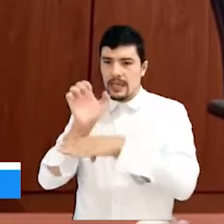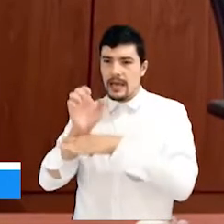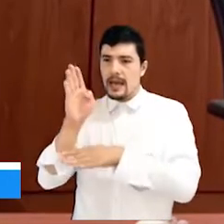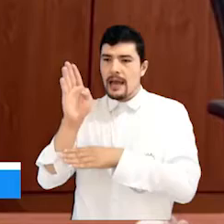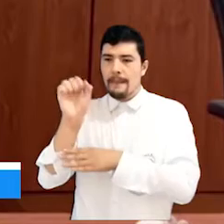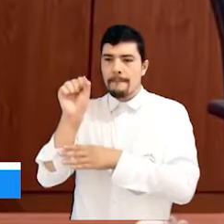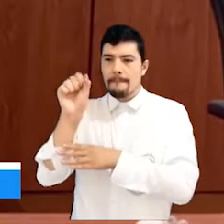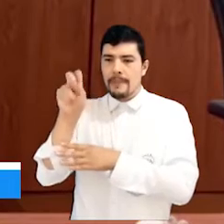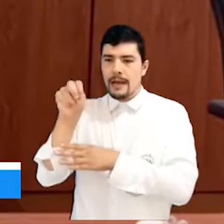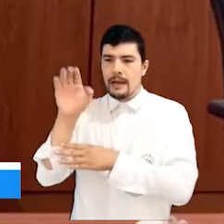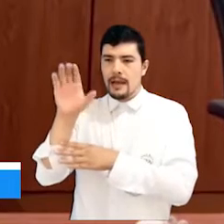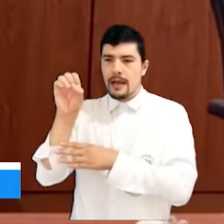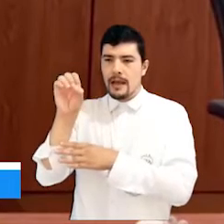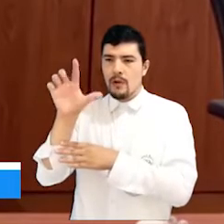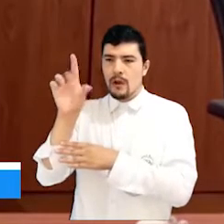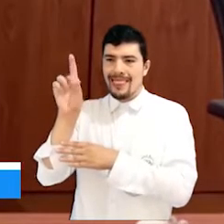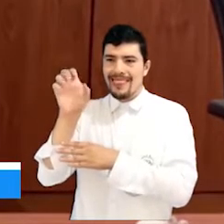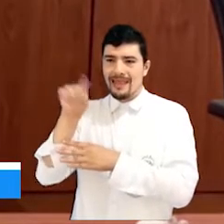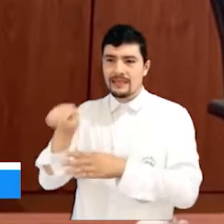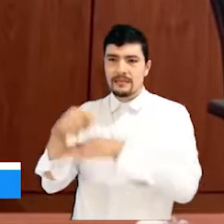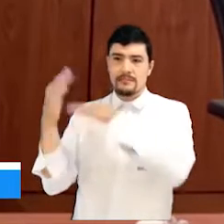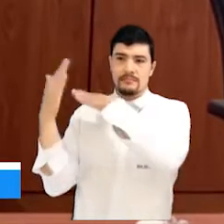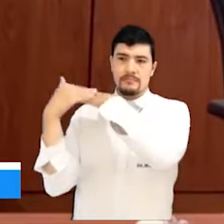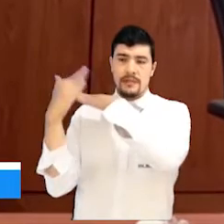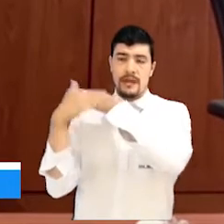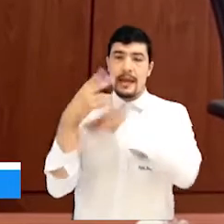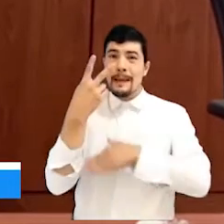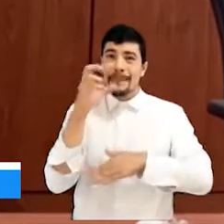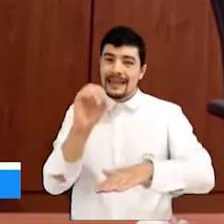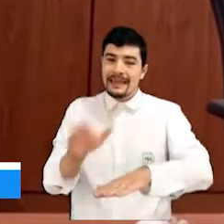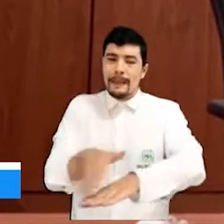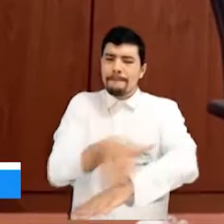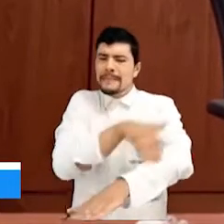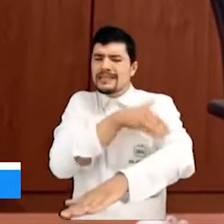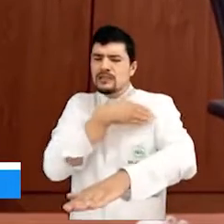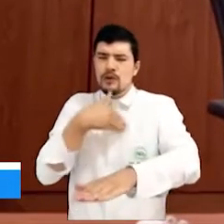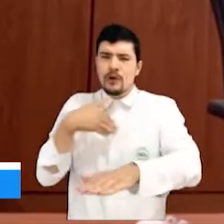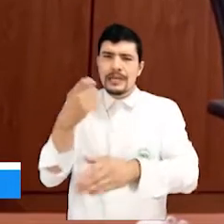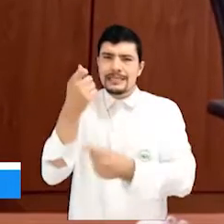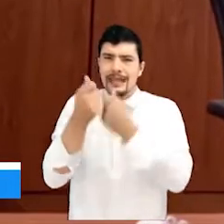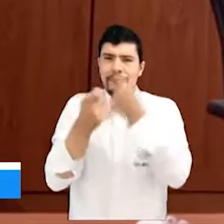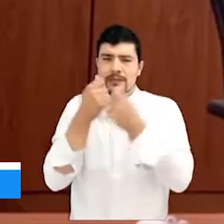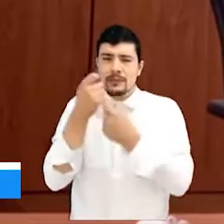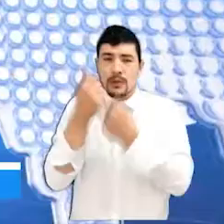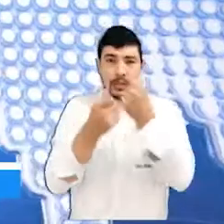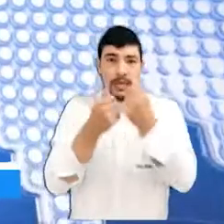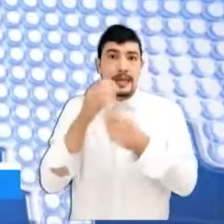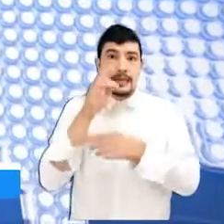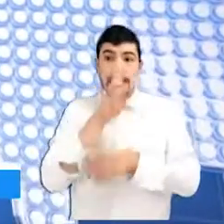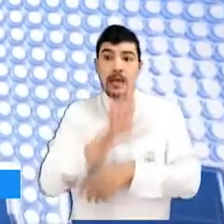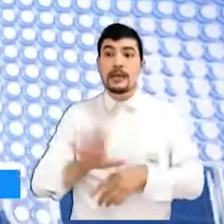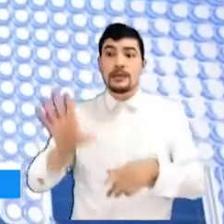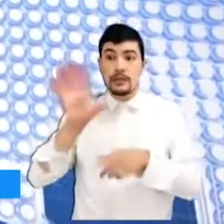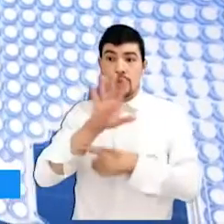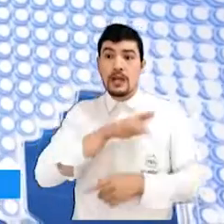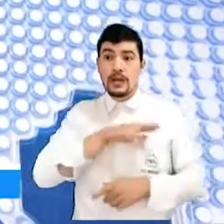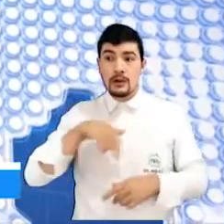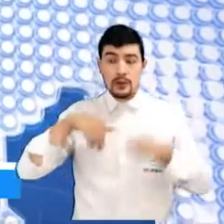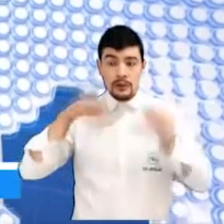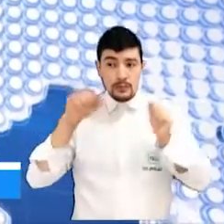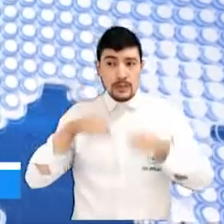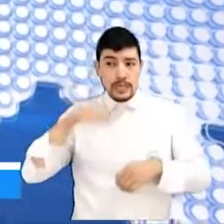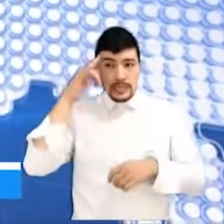línea de crédito de 15 mil millones más 10 mil millones que tenemos en la banca ciudadana de la ciudad. Estos dineros se utilizarían